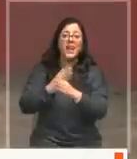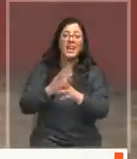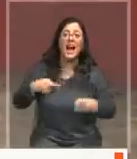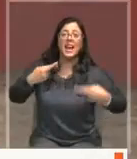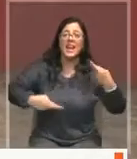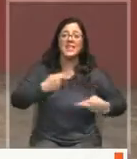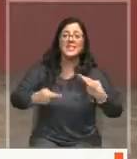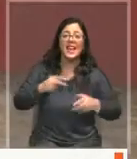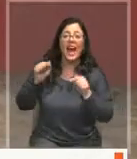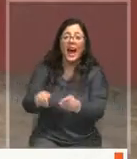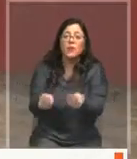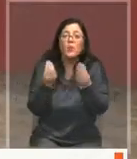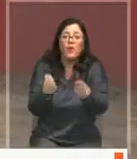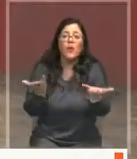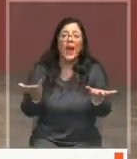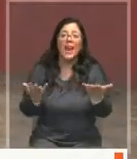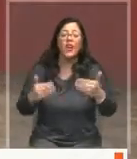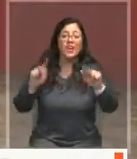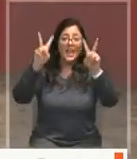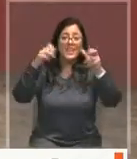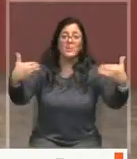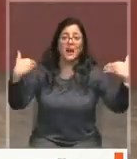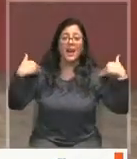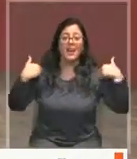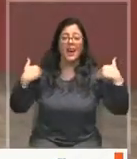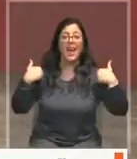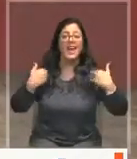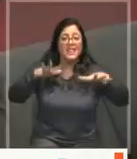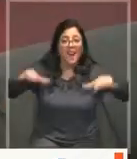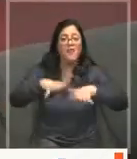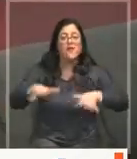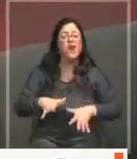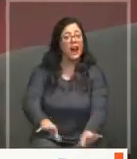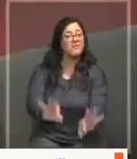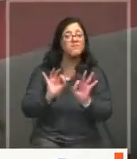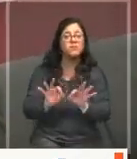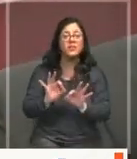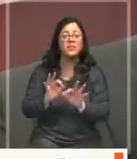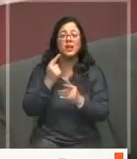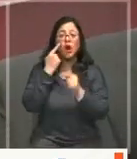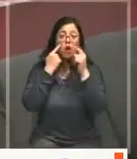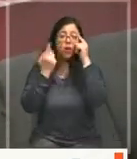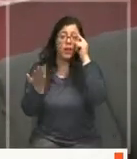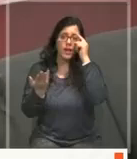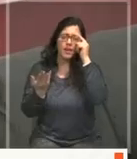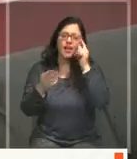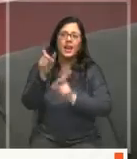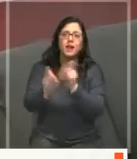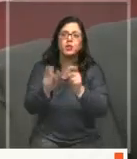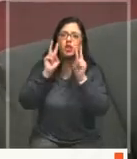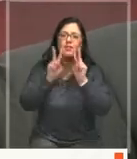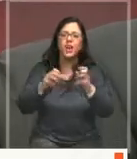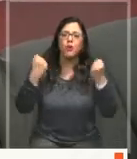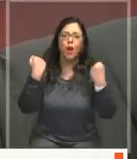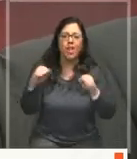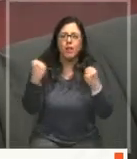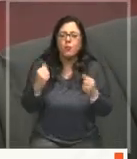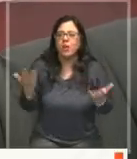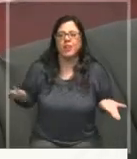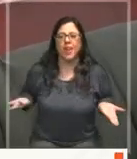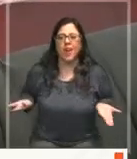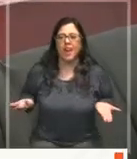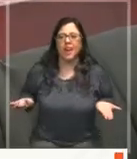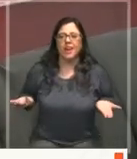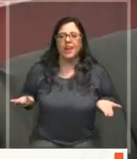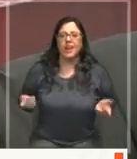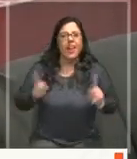entrenamiento encuentro que vale la pena. Y el esfuerzo sobre todo. La gente ve como el deporte, lo ve como, no sé, siempre